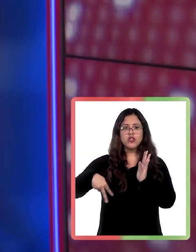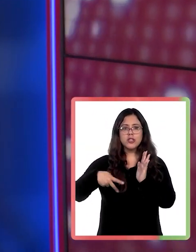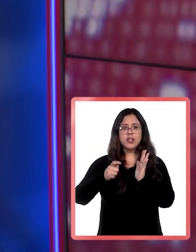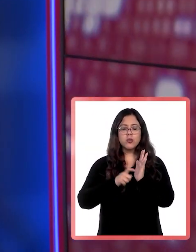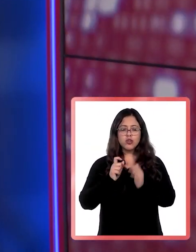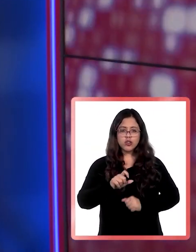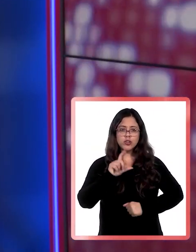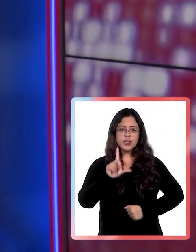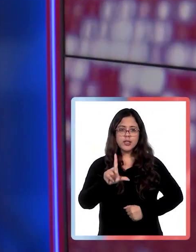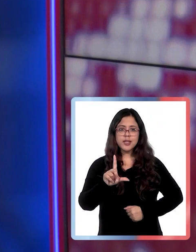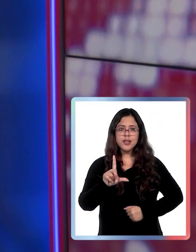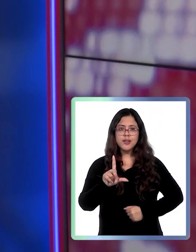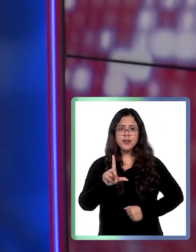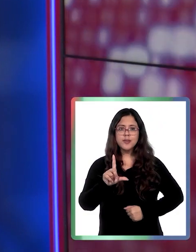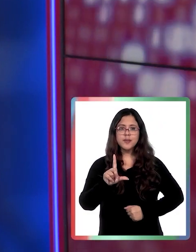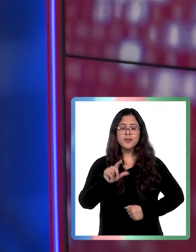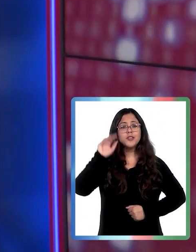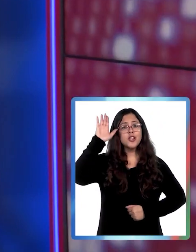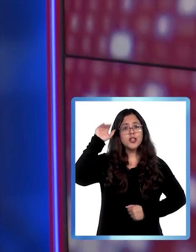web